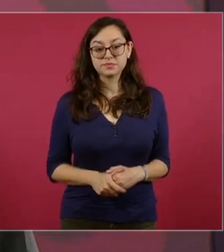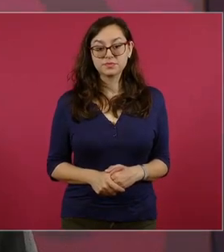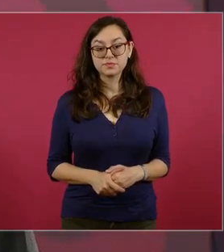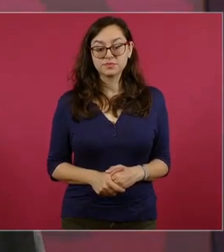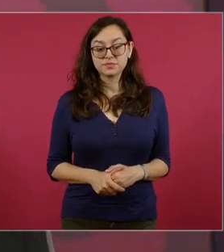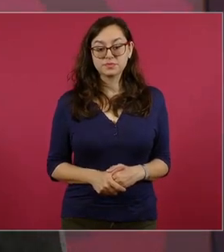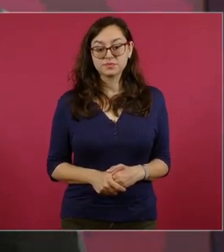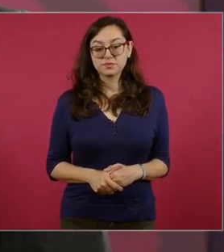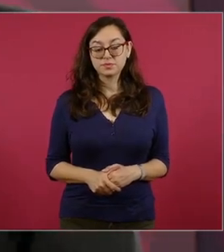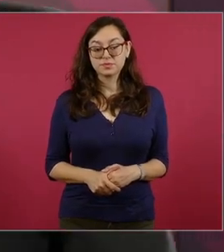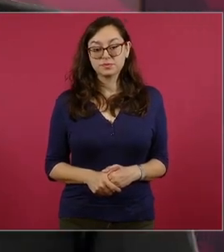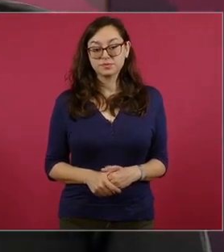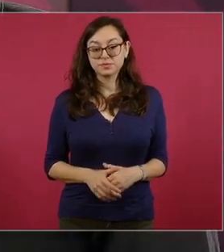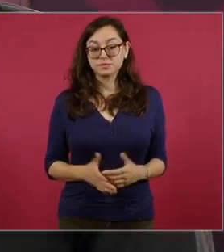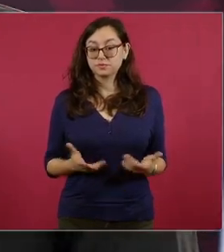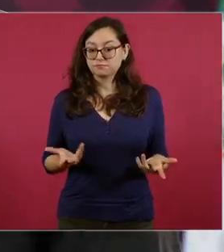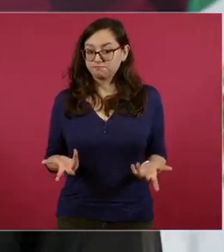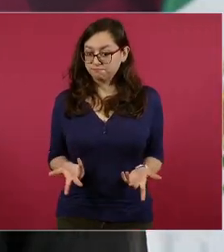Entonces,